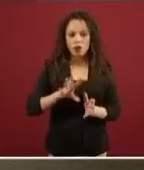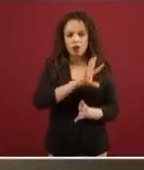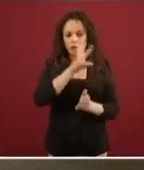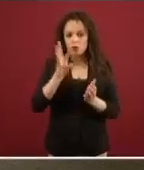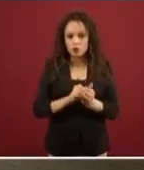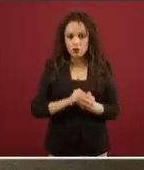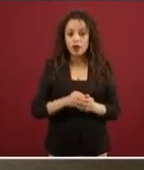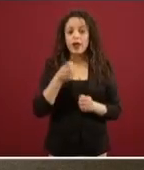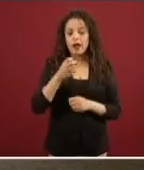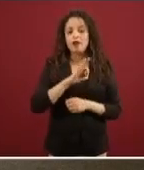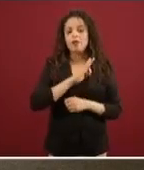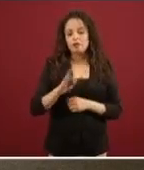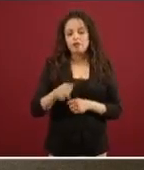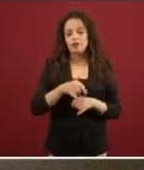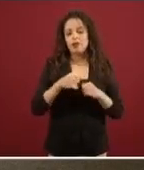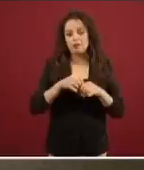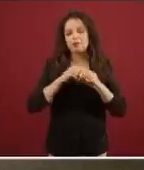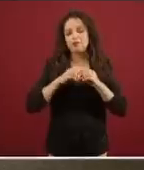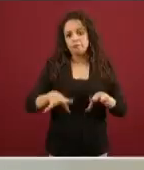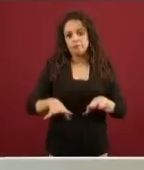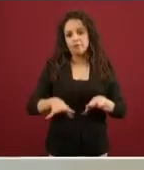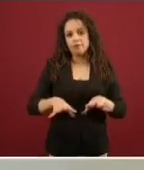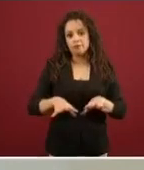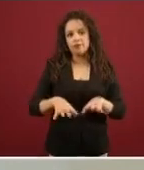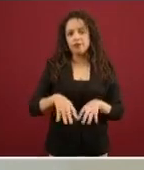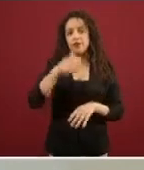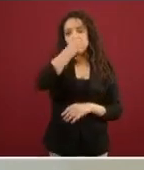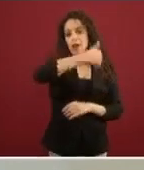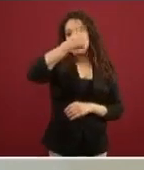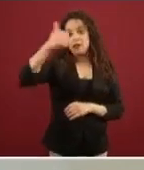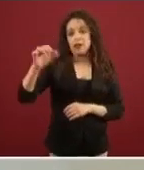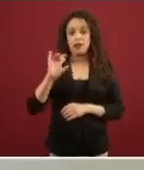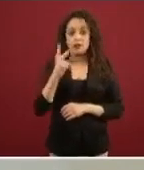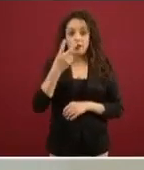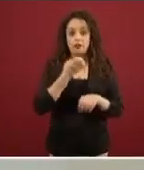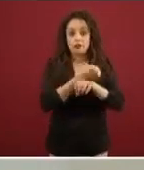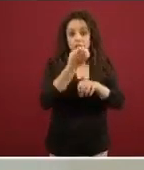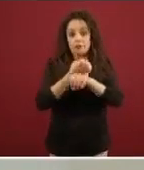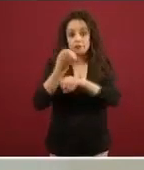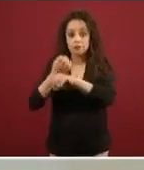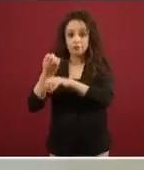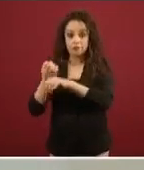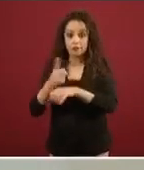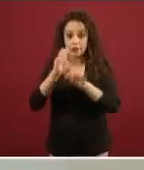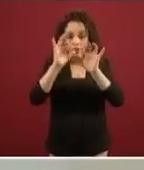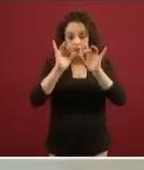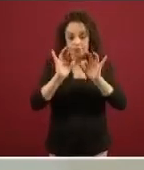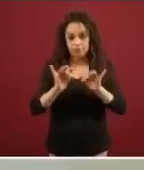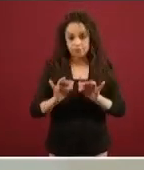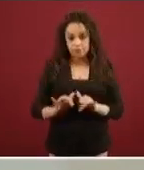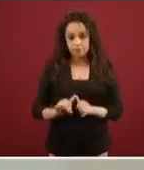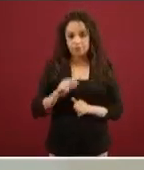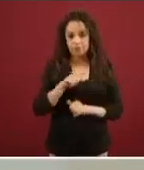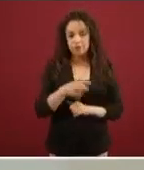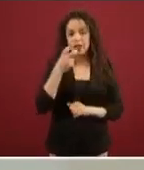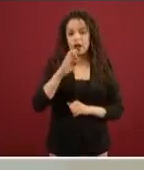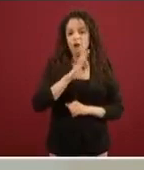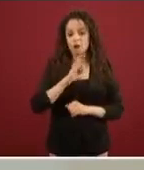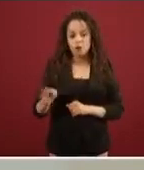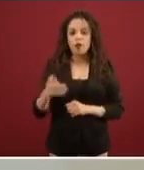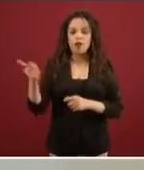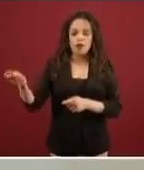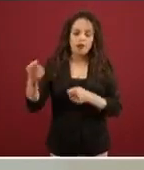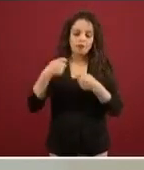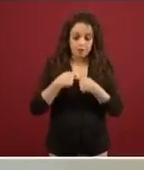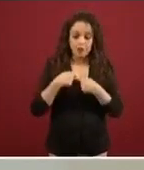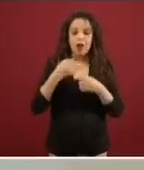información que los 32 estados han capturado y poder preparar los productos informativos que noche con noche les traemos, además de aquellos que se